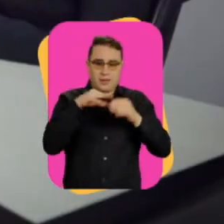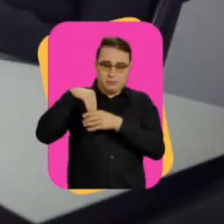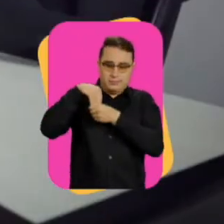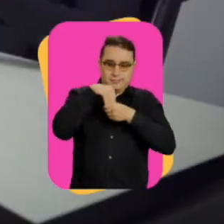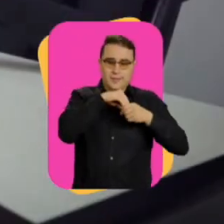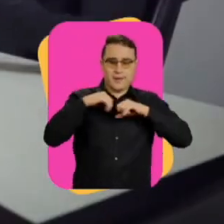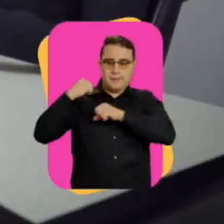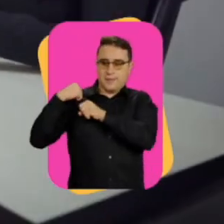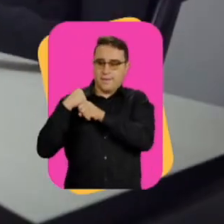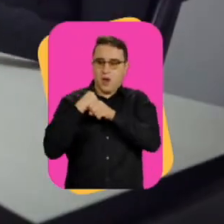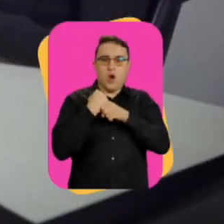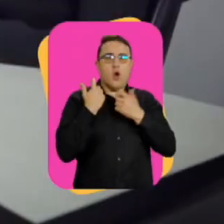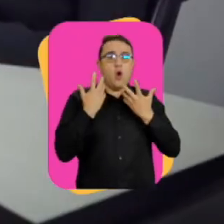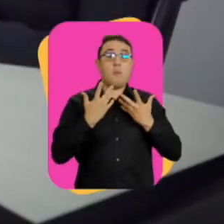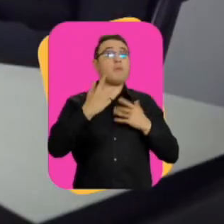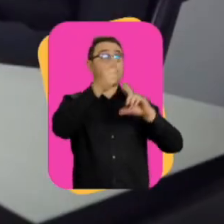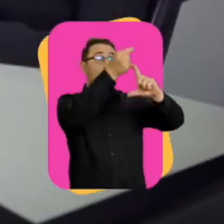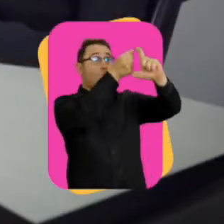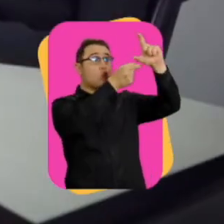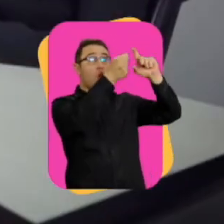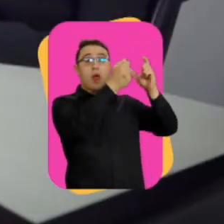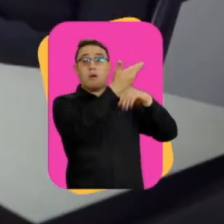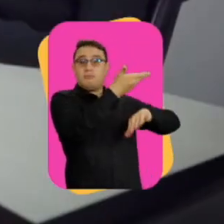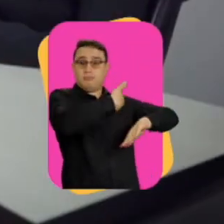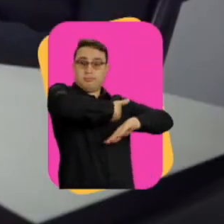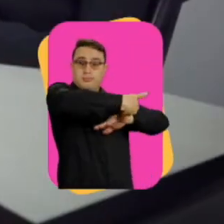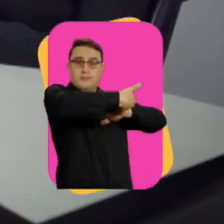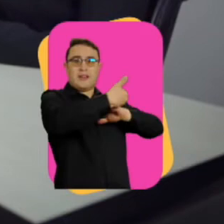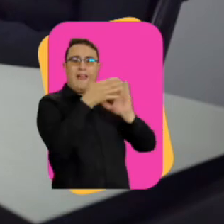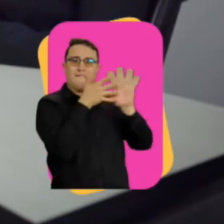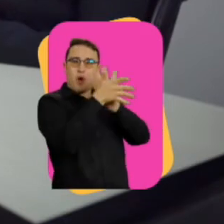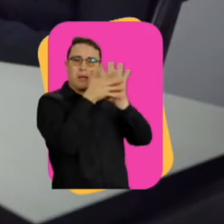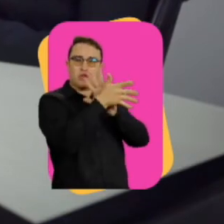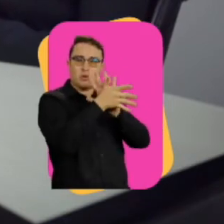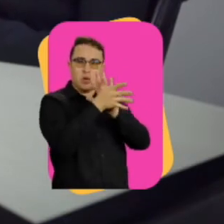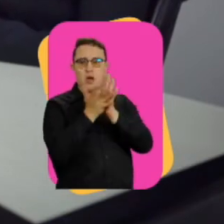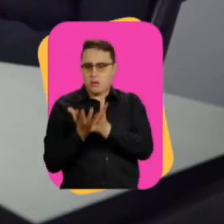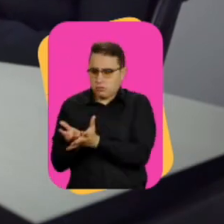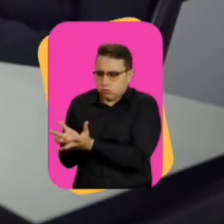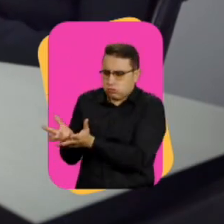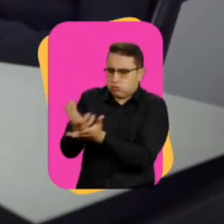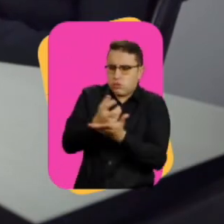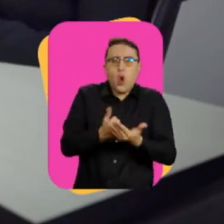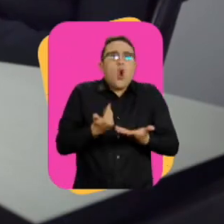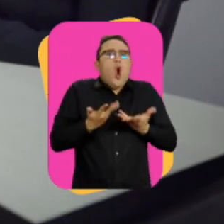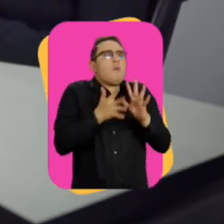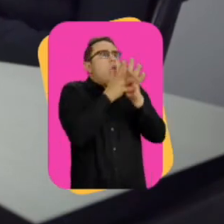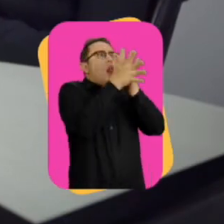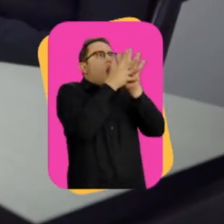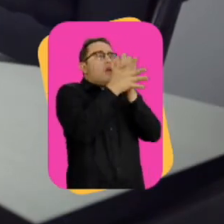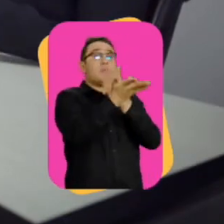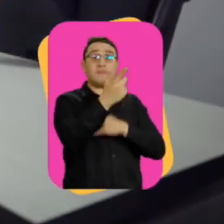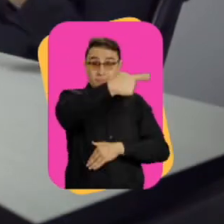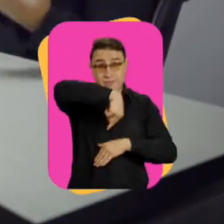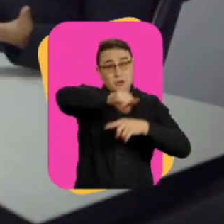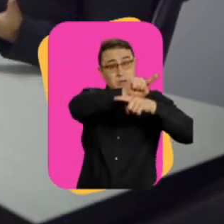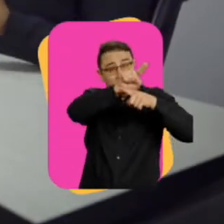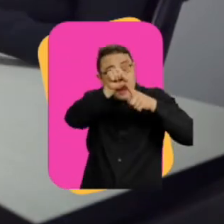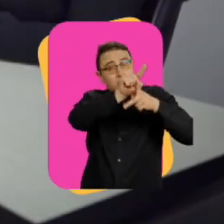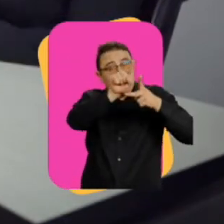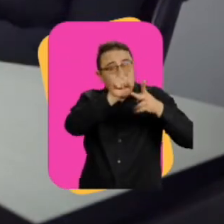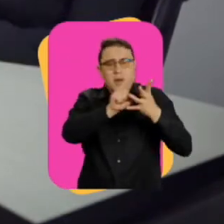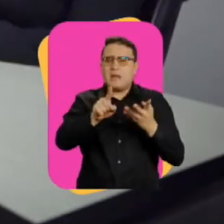empezar a rendirle los informes que nos está solicitando la Contraloría, porque ellos todas las semanas están haciendo requerimientos bastante